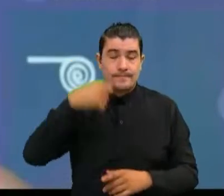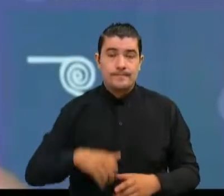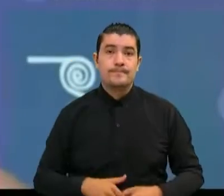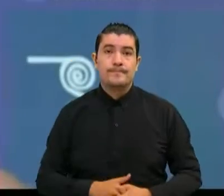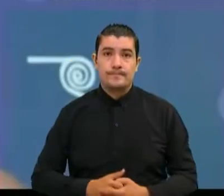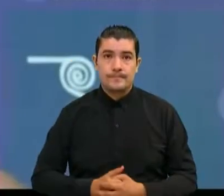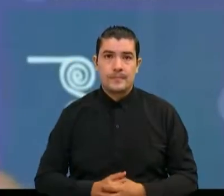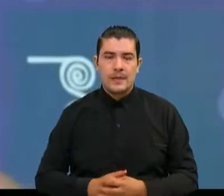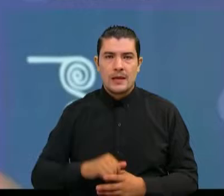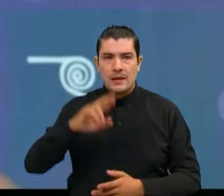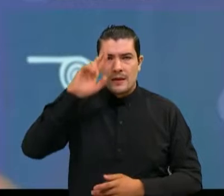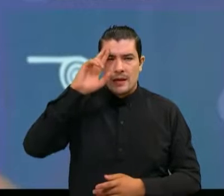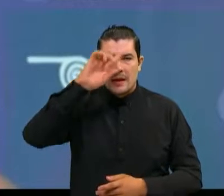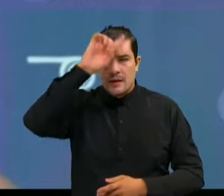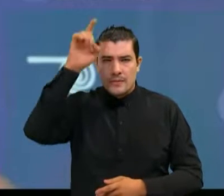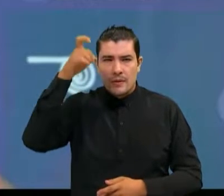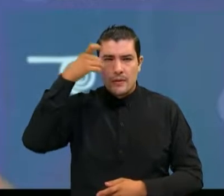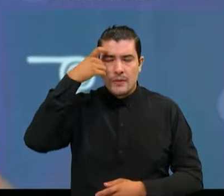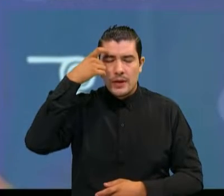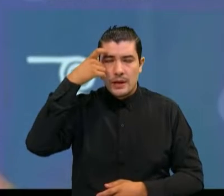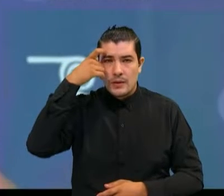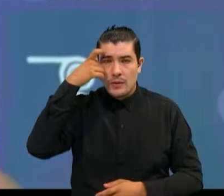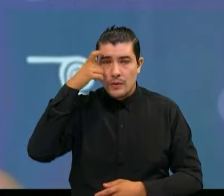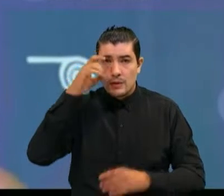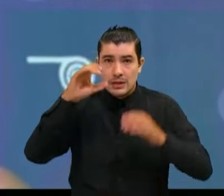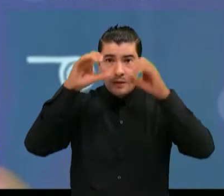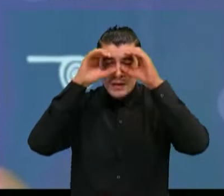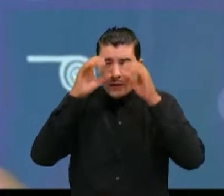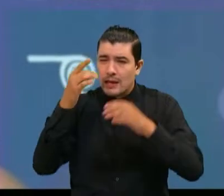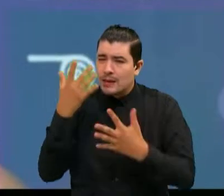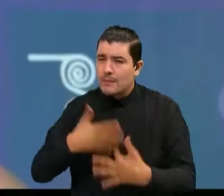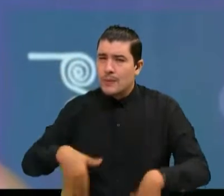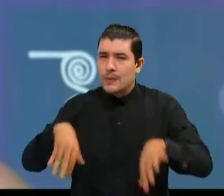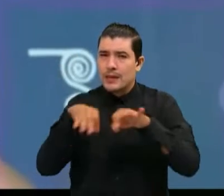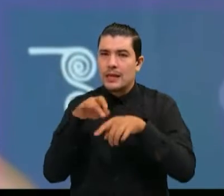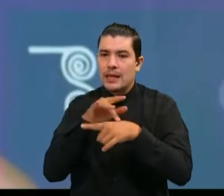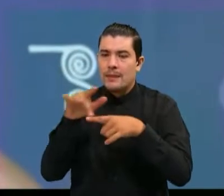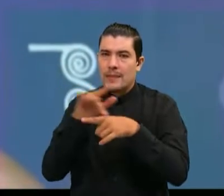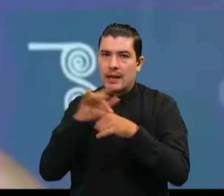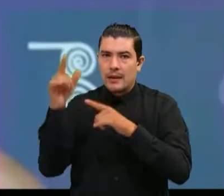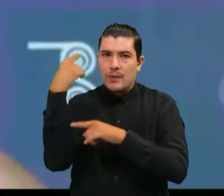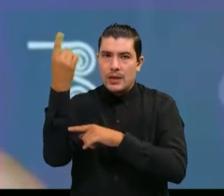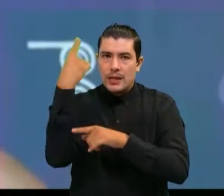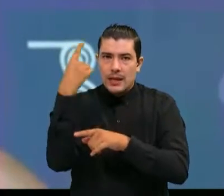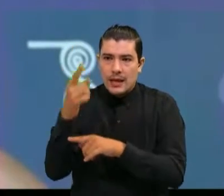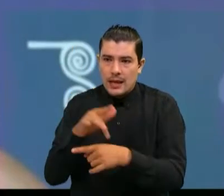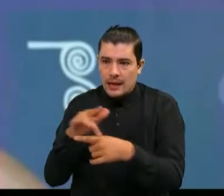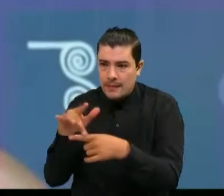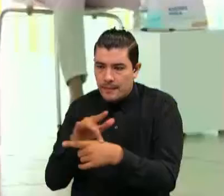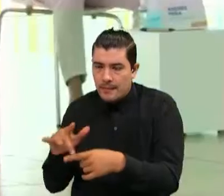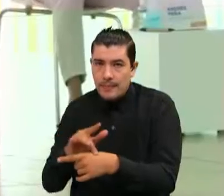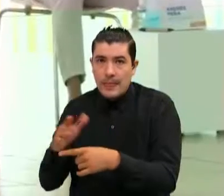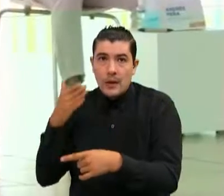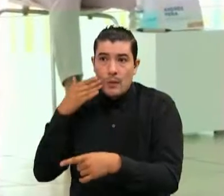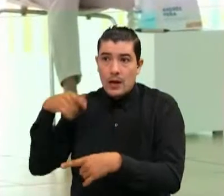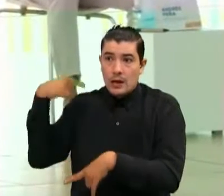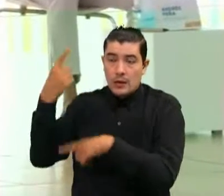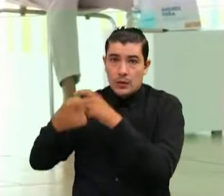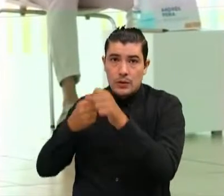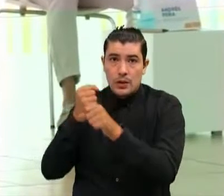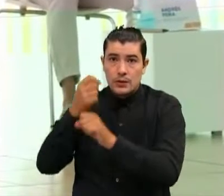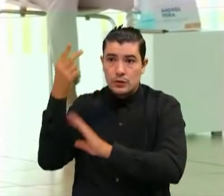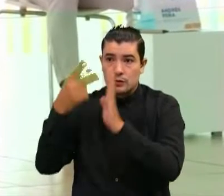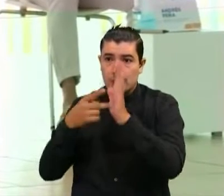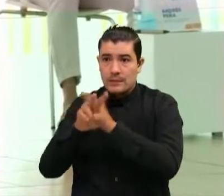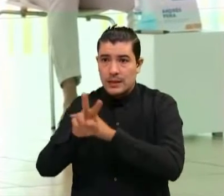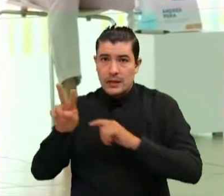su política de implementación. Eso va a hacer que en el 2022, cuando haya un cambio de gobierno, no se